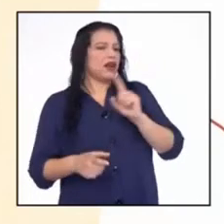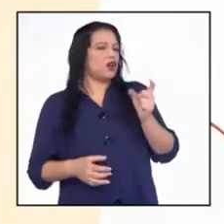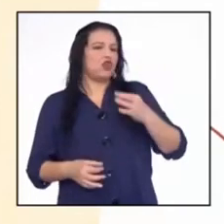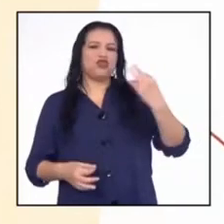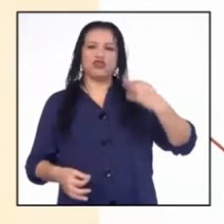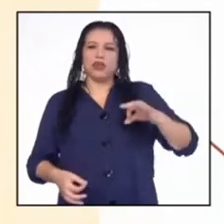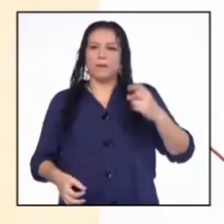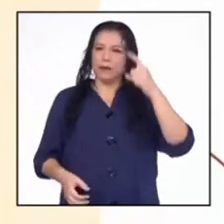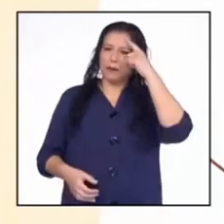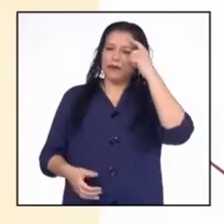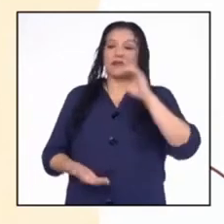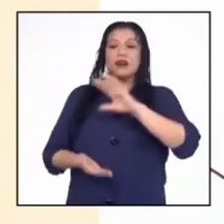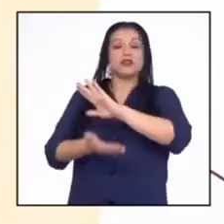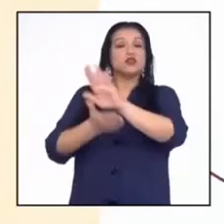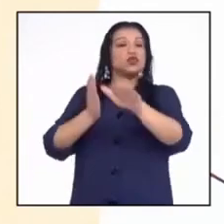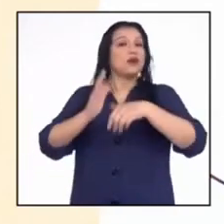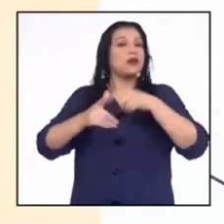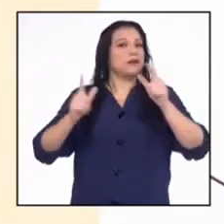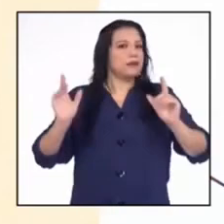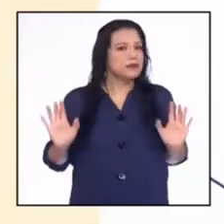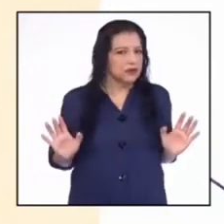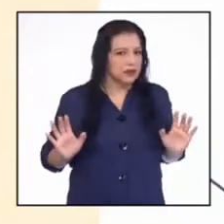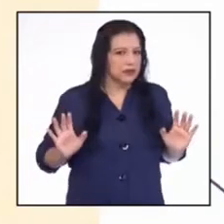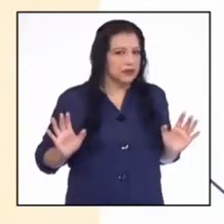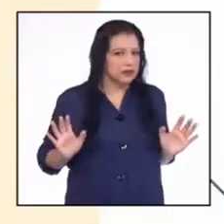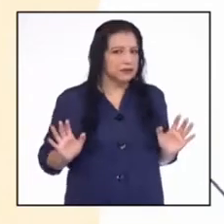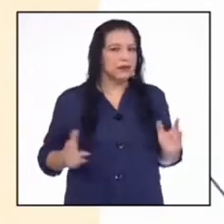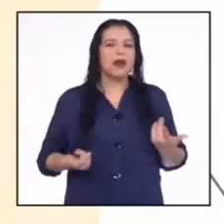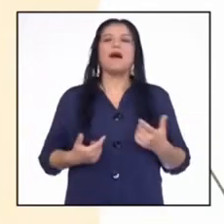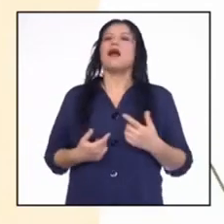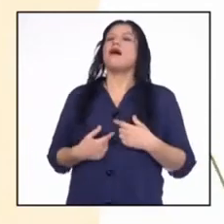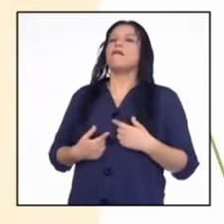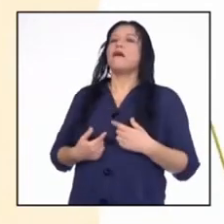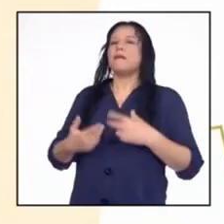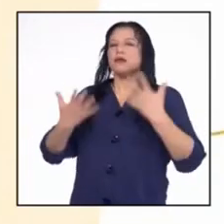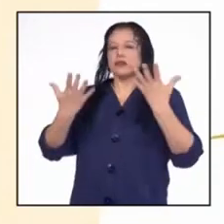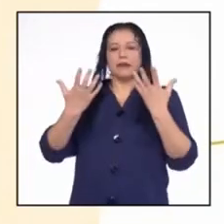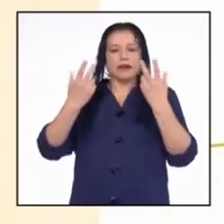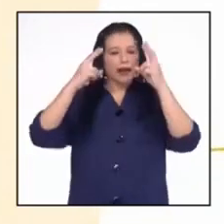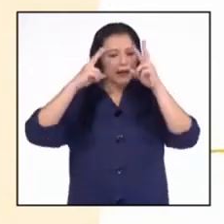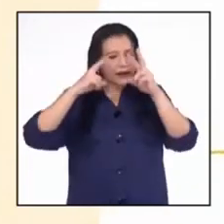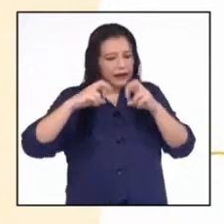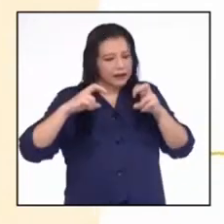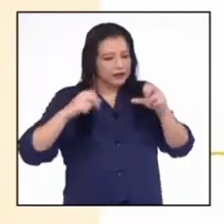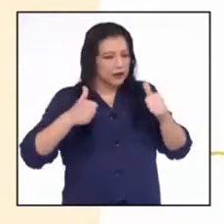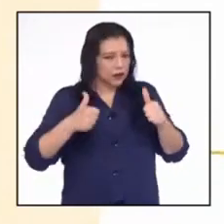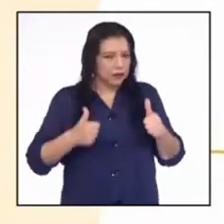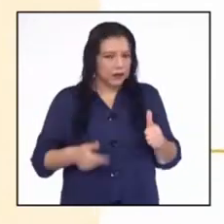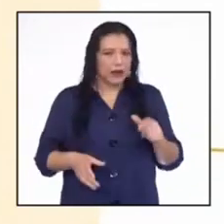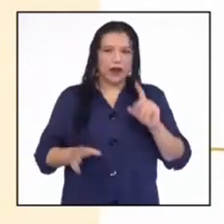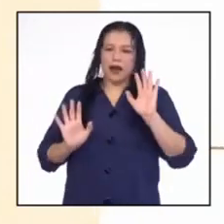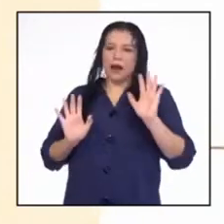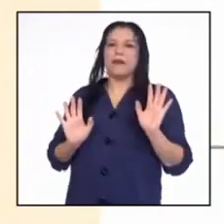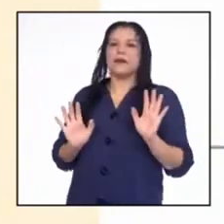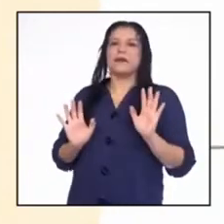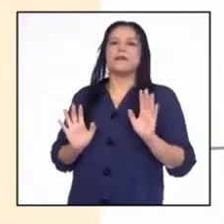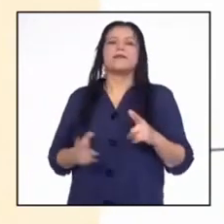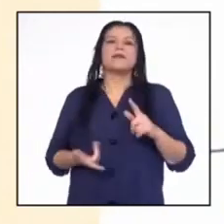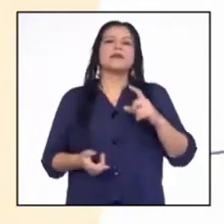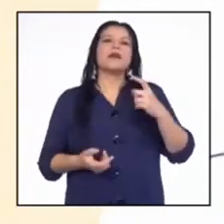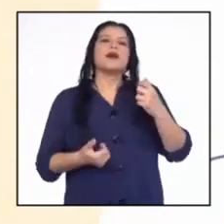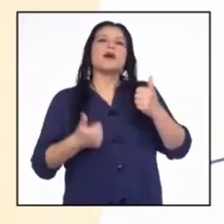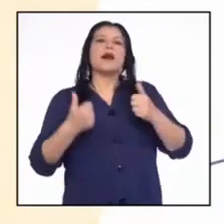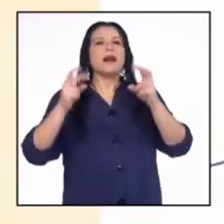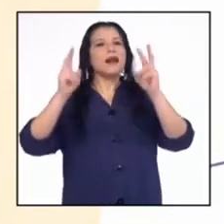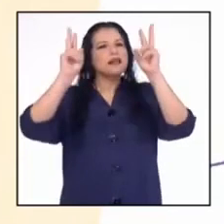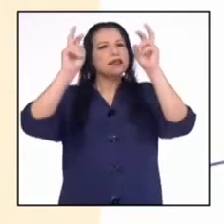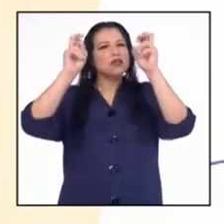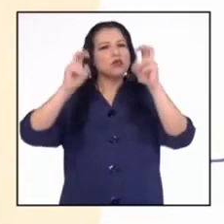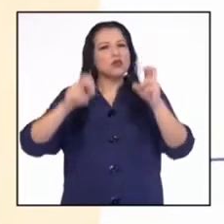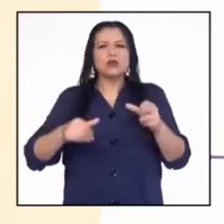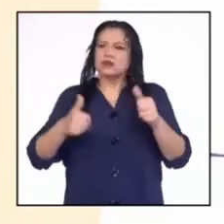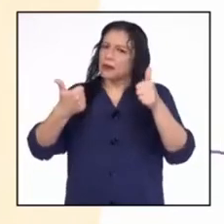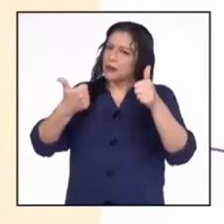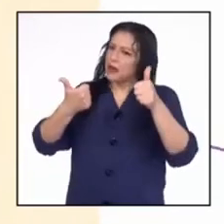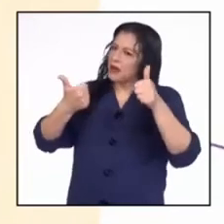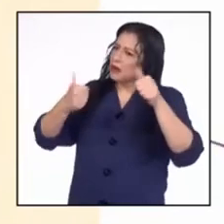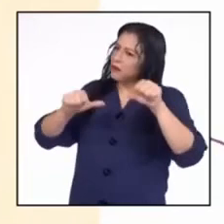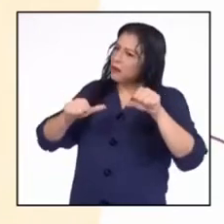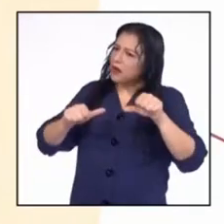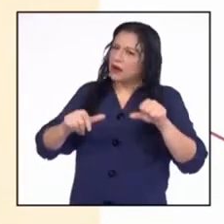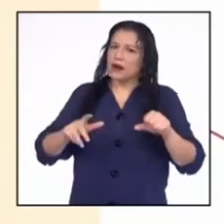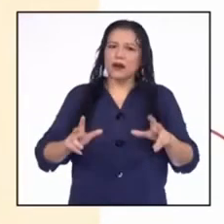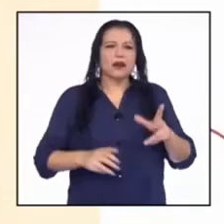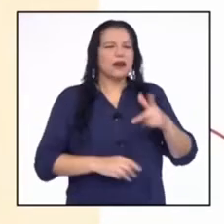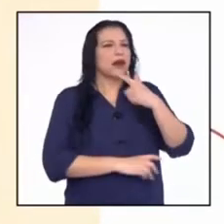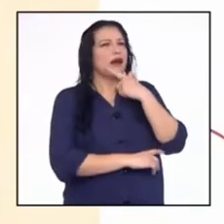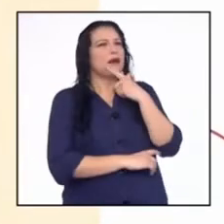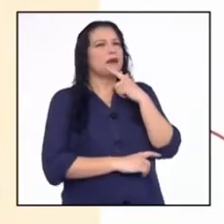todos. Bueno, vamos a analizarlo bien. Por un lado, ¿qué pensamos del título? No